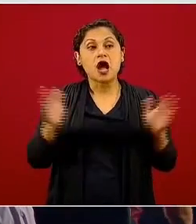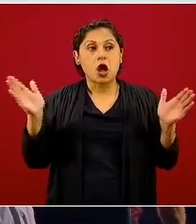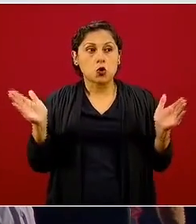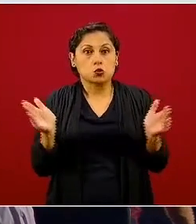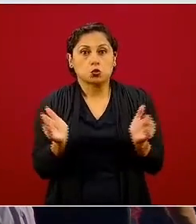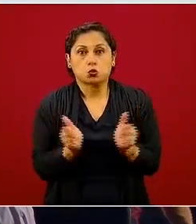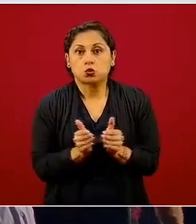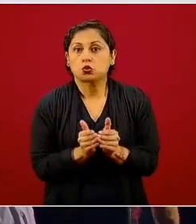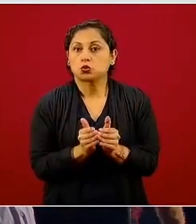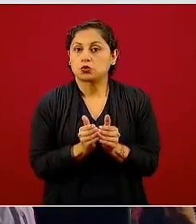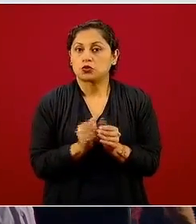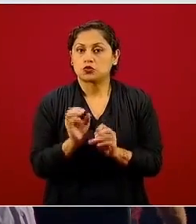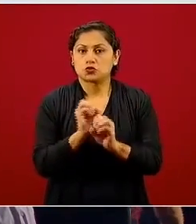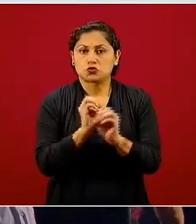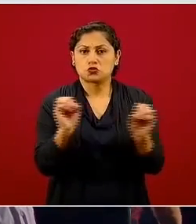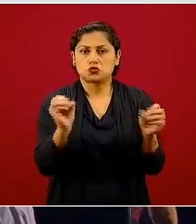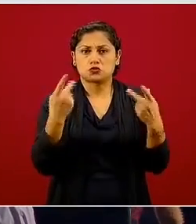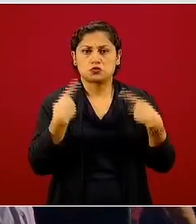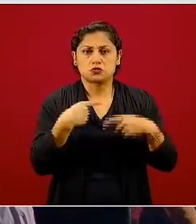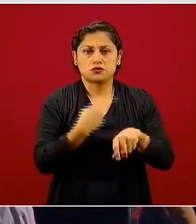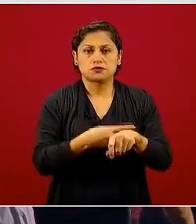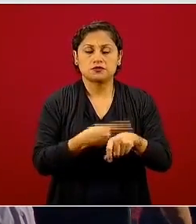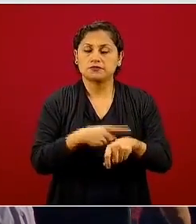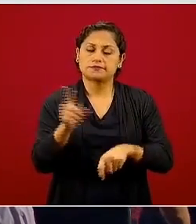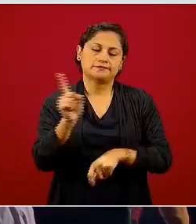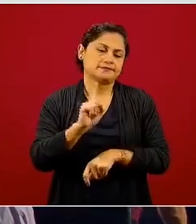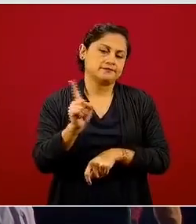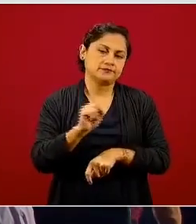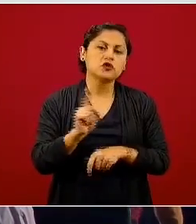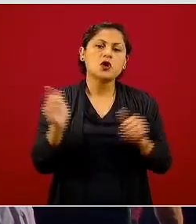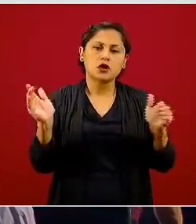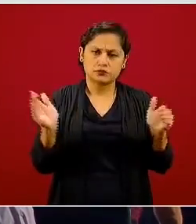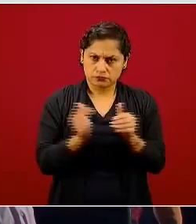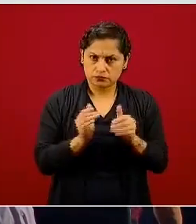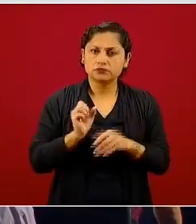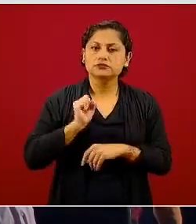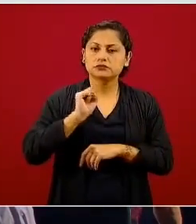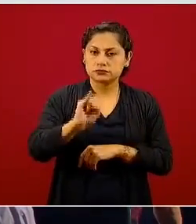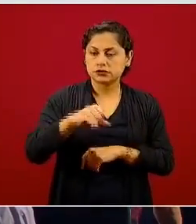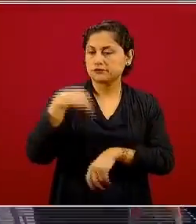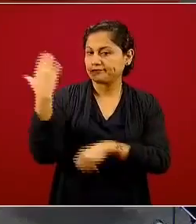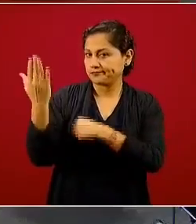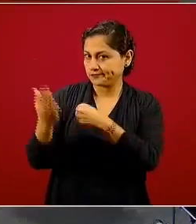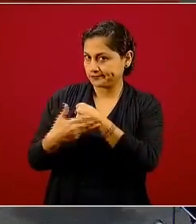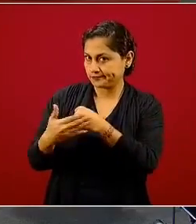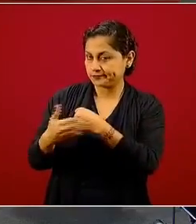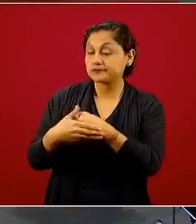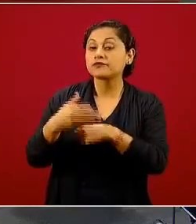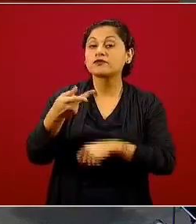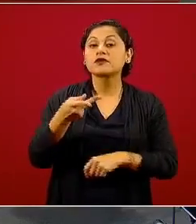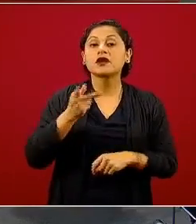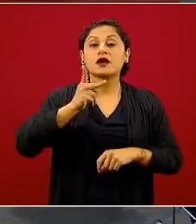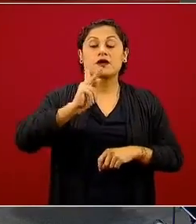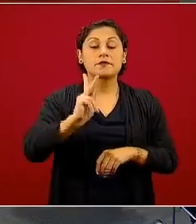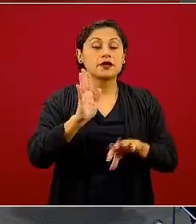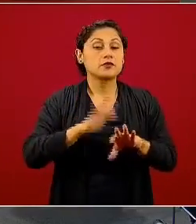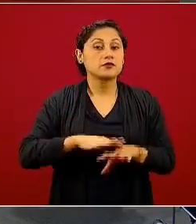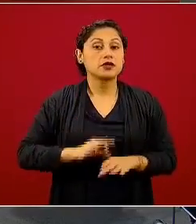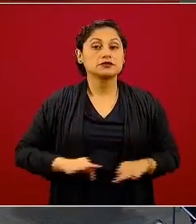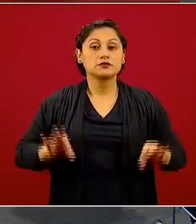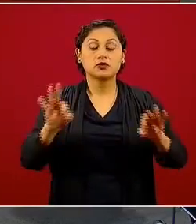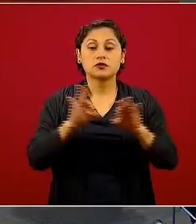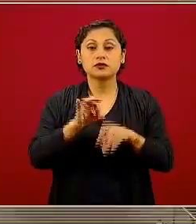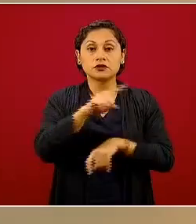número absoluto de casos. En general se reduce, pero el objetivo fundamental es que los casos, los